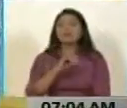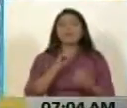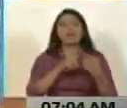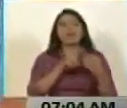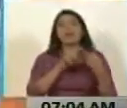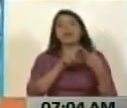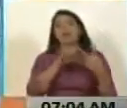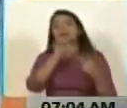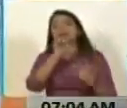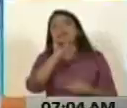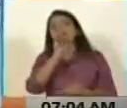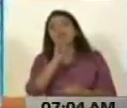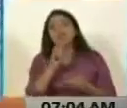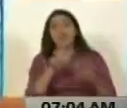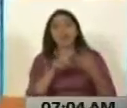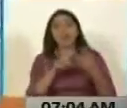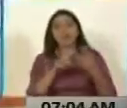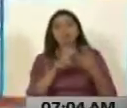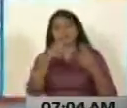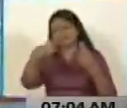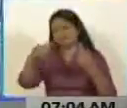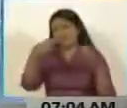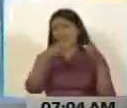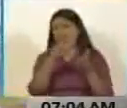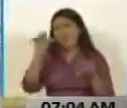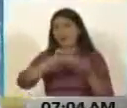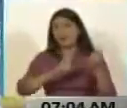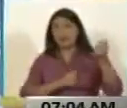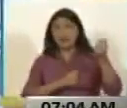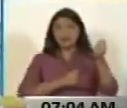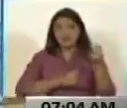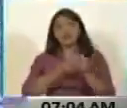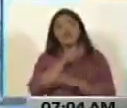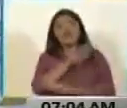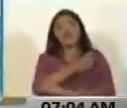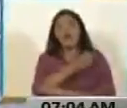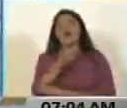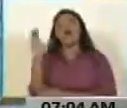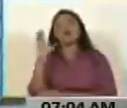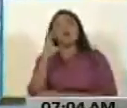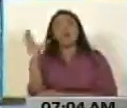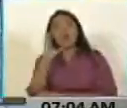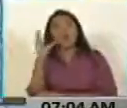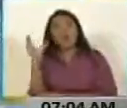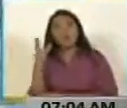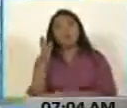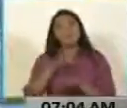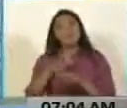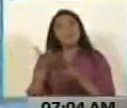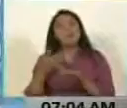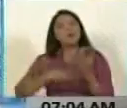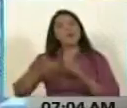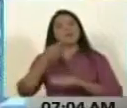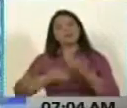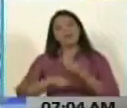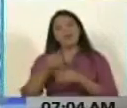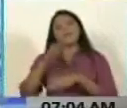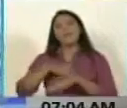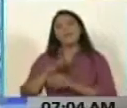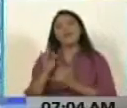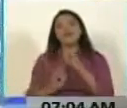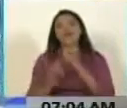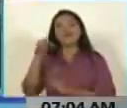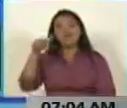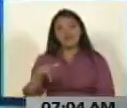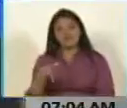sabemos de muchas otras orquestas de salsa que fueron a festivales en Colombia. Y todo eso por la vía comercial, gracias a la asociación de FinVen. Además